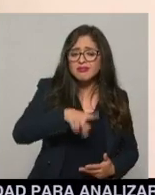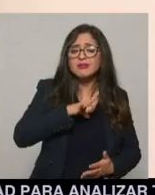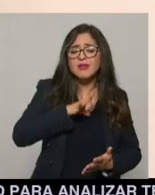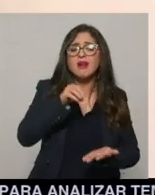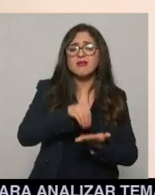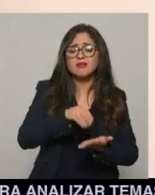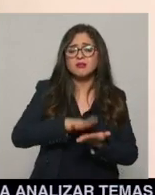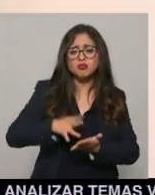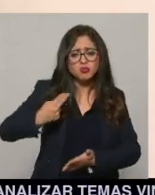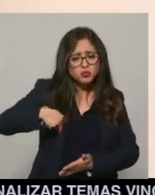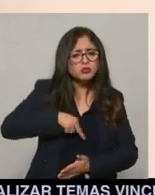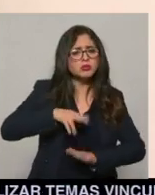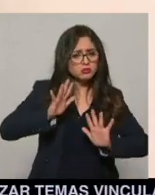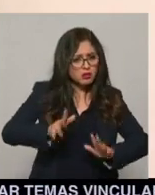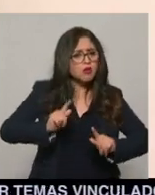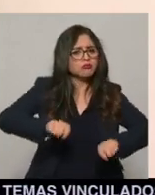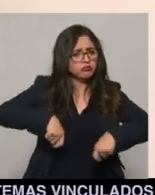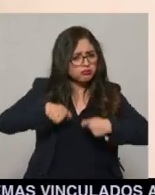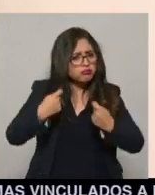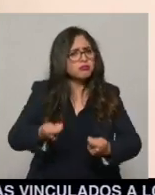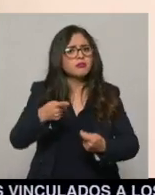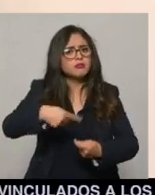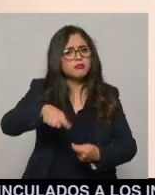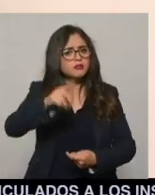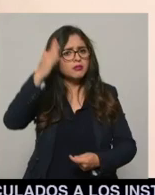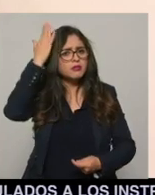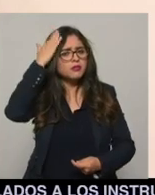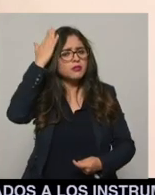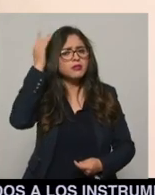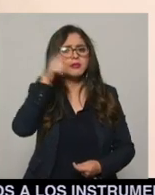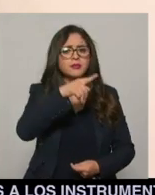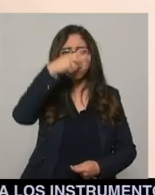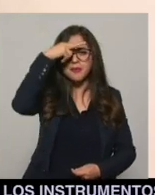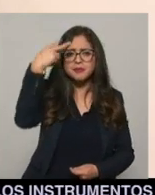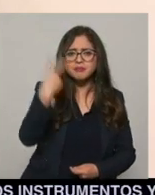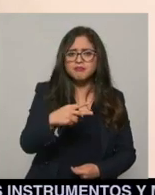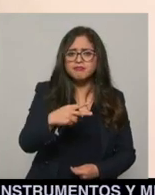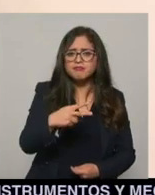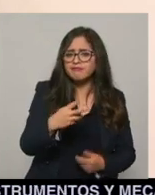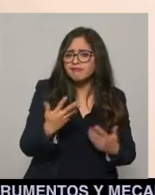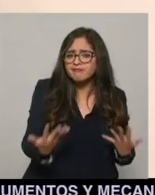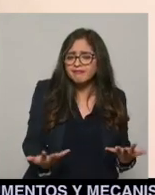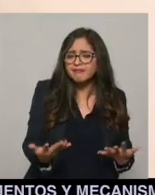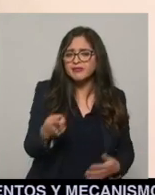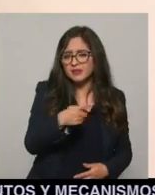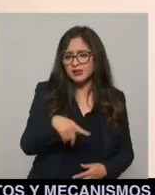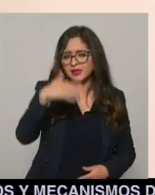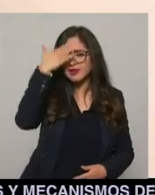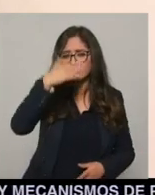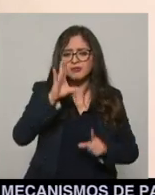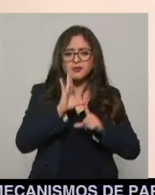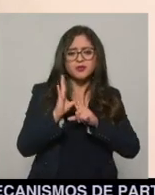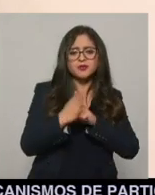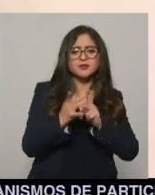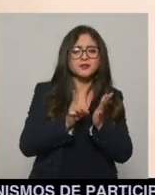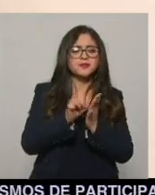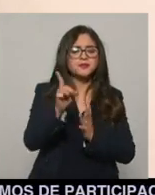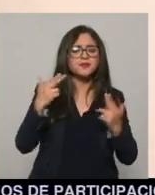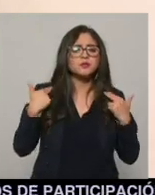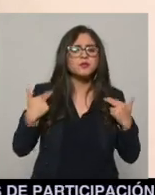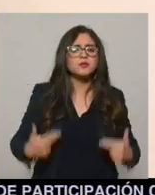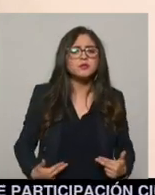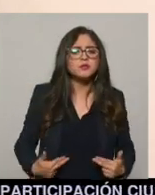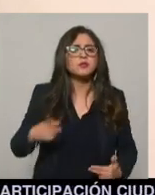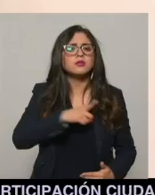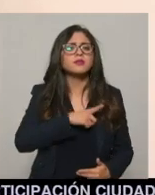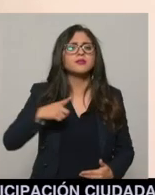hemos ofrecido todo el tiempo a las autoridades mexicanas, pero también a las comisiones de derechos humanos, pero nos tenemos que ir a